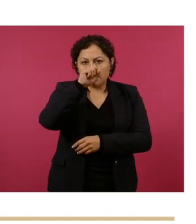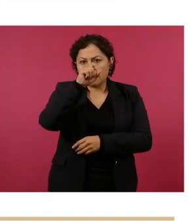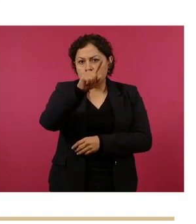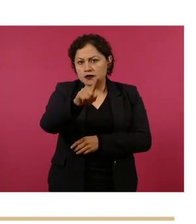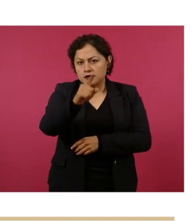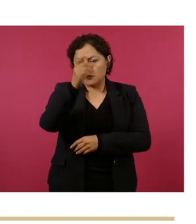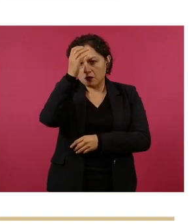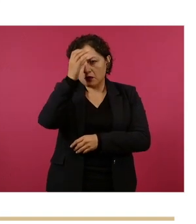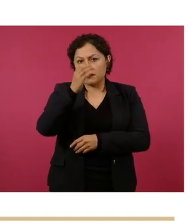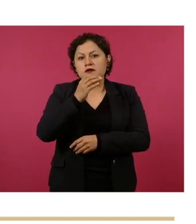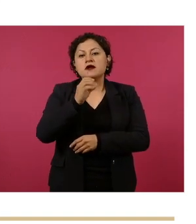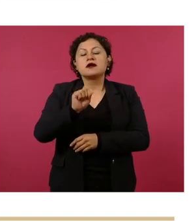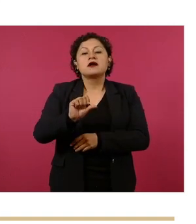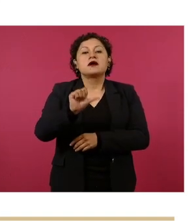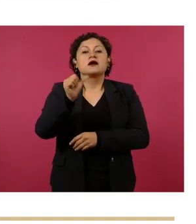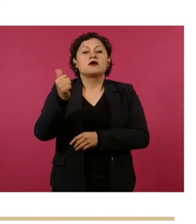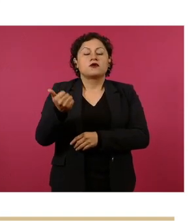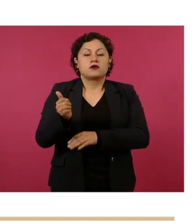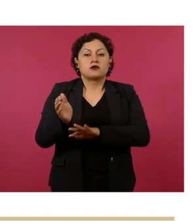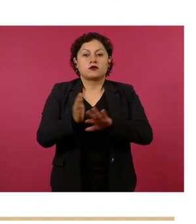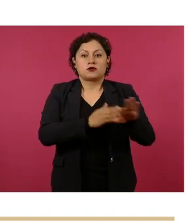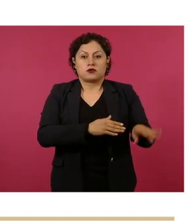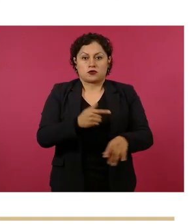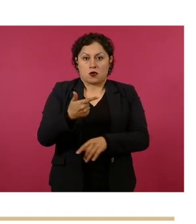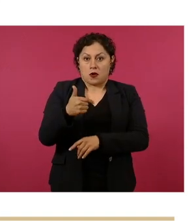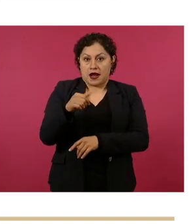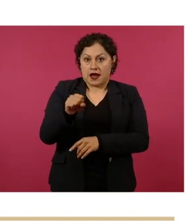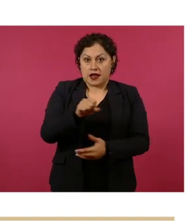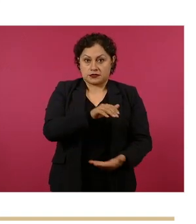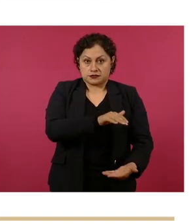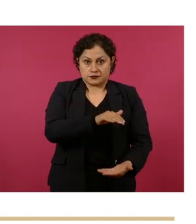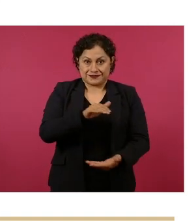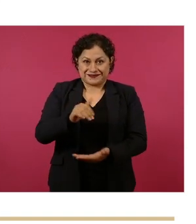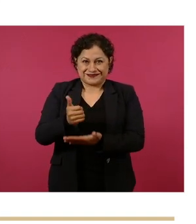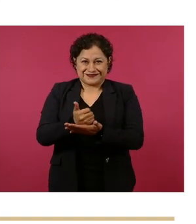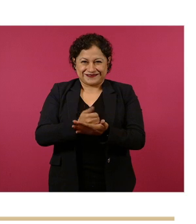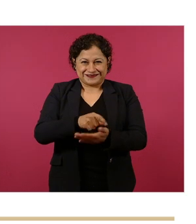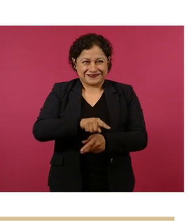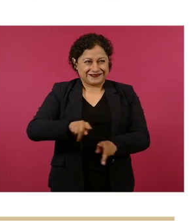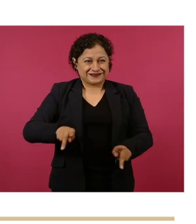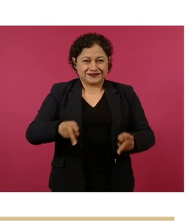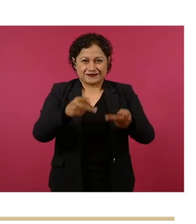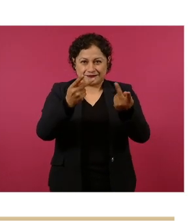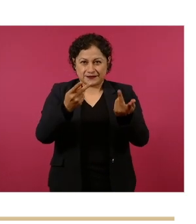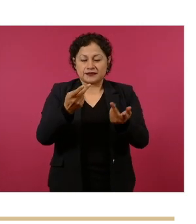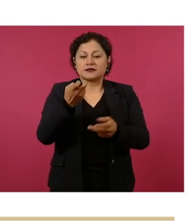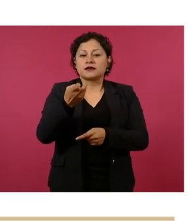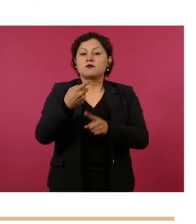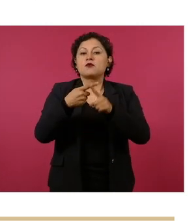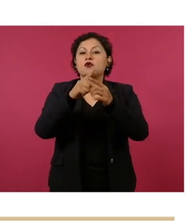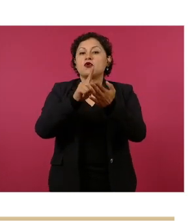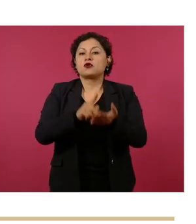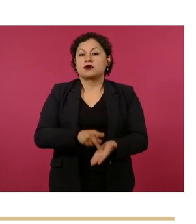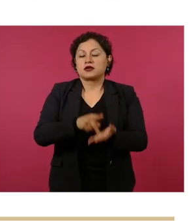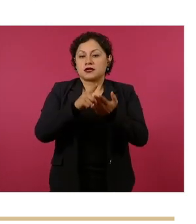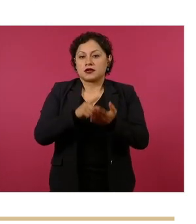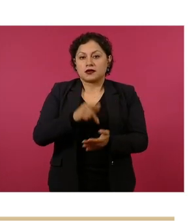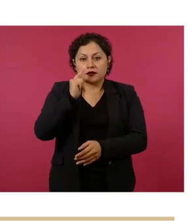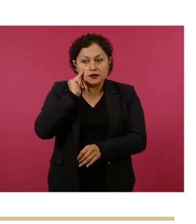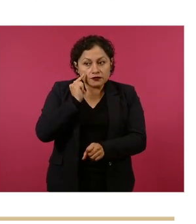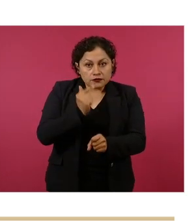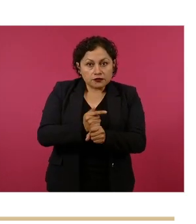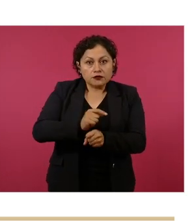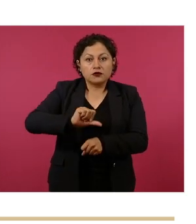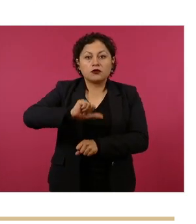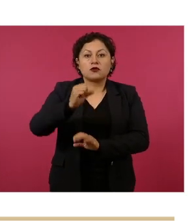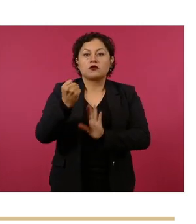el caso del gas en cilindro, el que conocemos y que se expende por kilo, una vez más, Distribuidora de